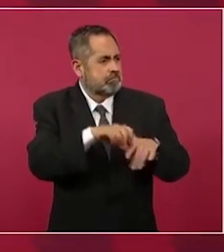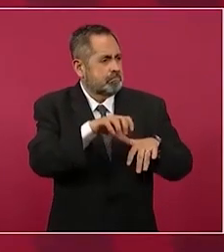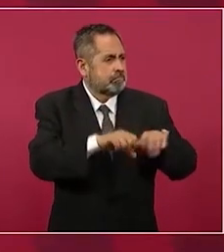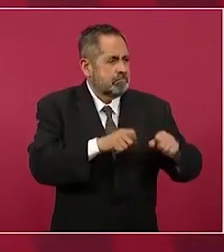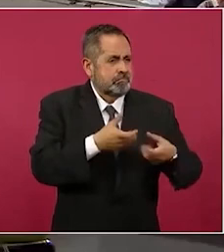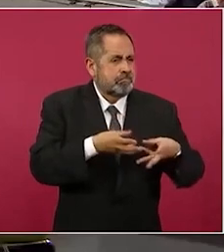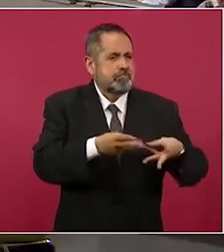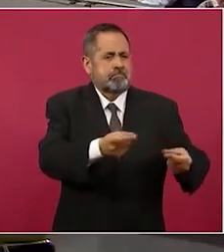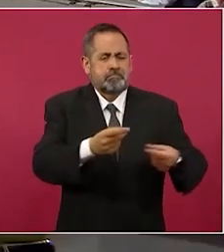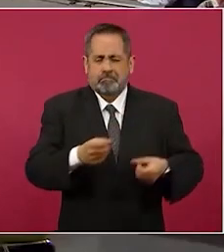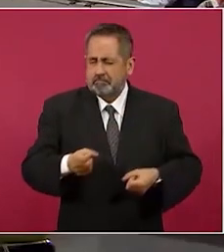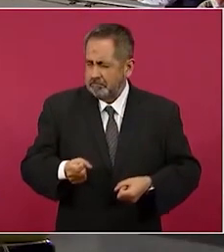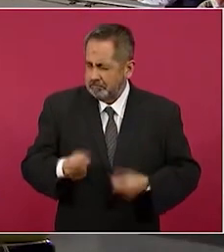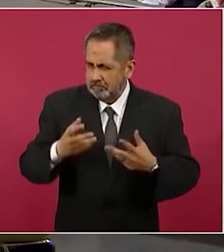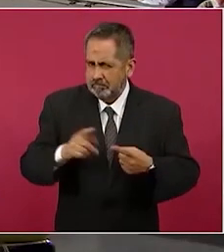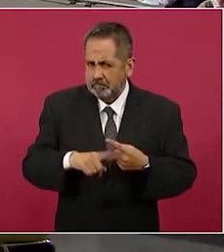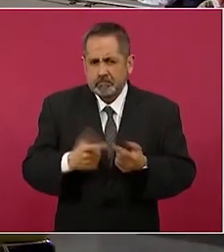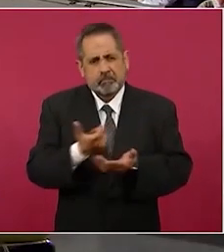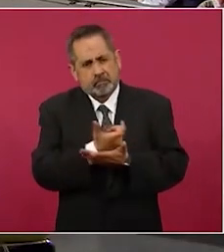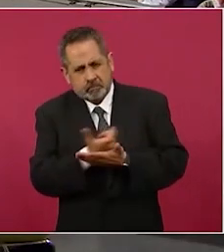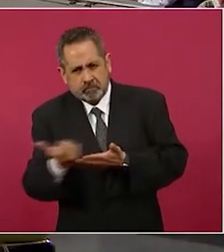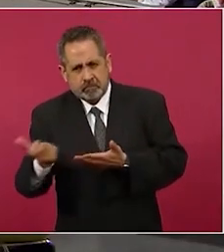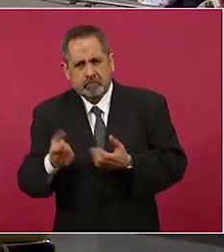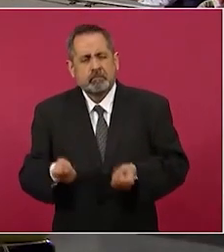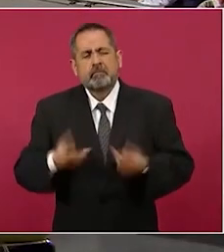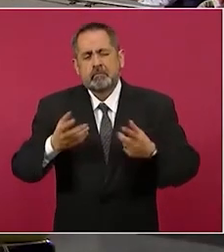¿Cuánto en sueldos?